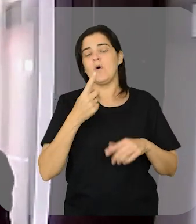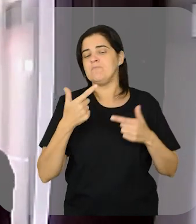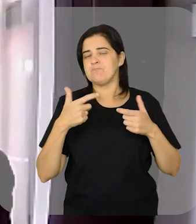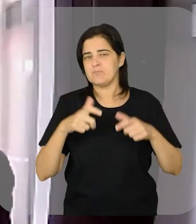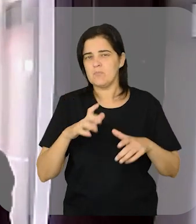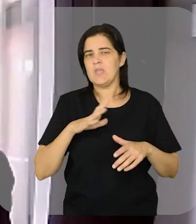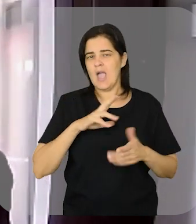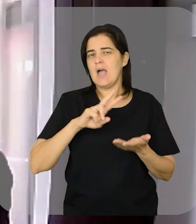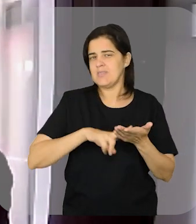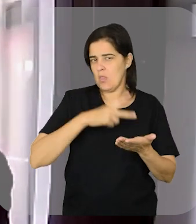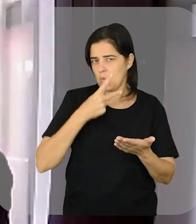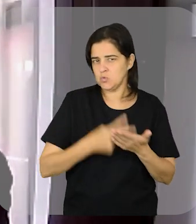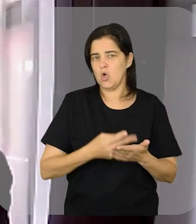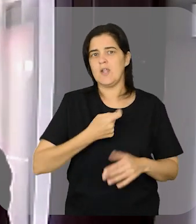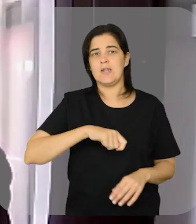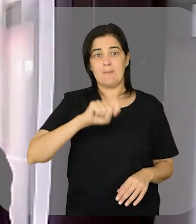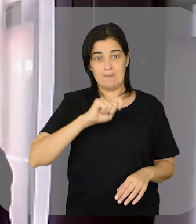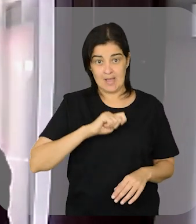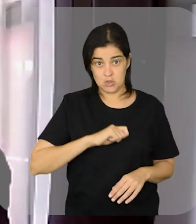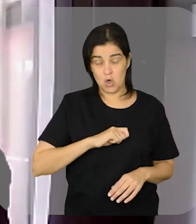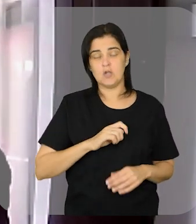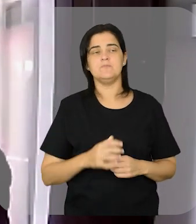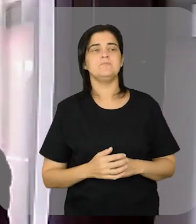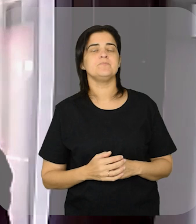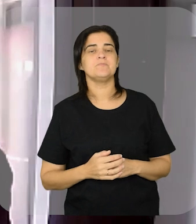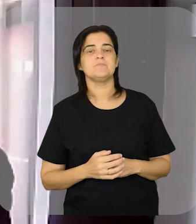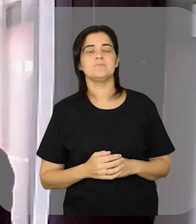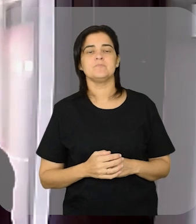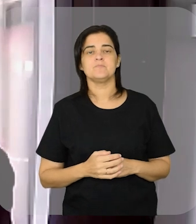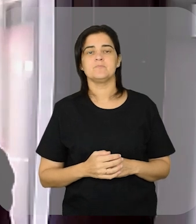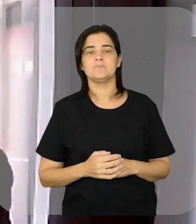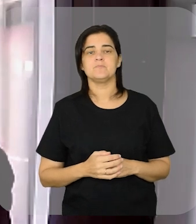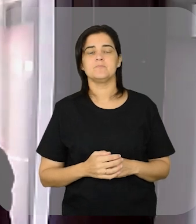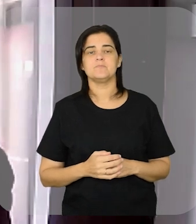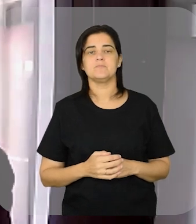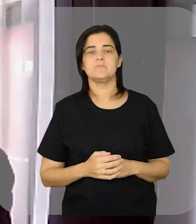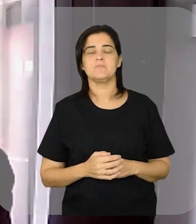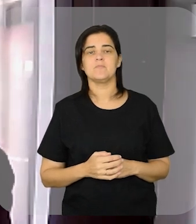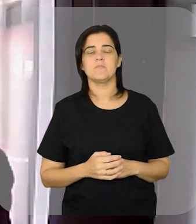con traducción en español que